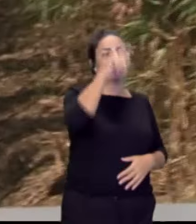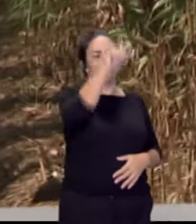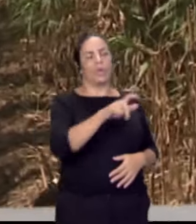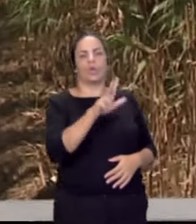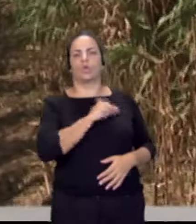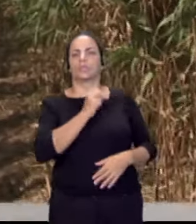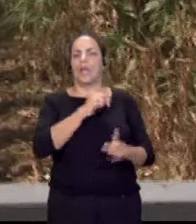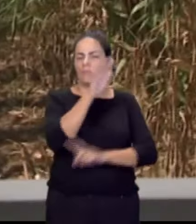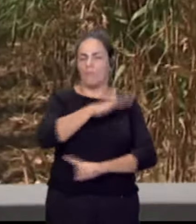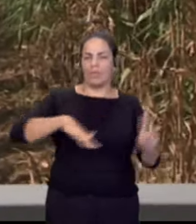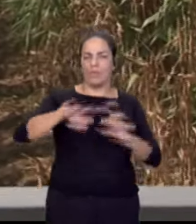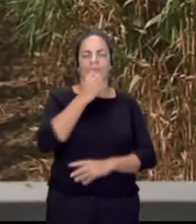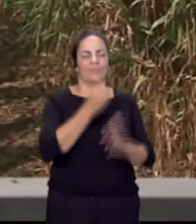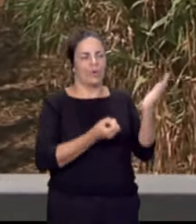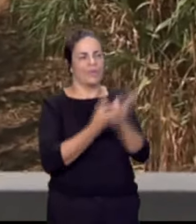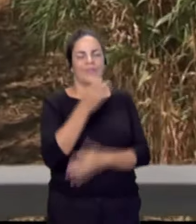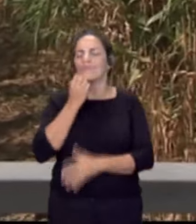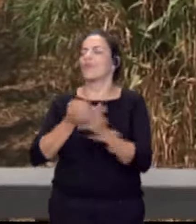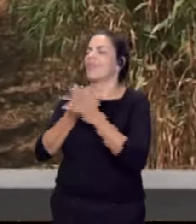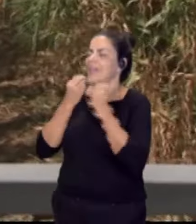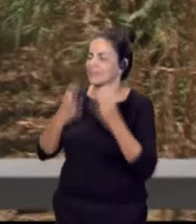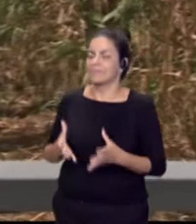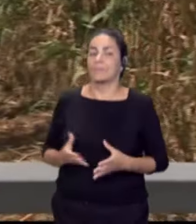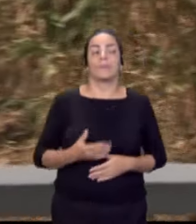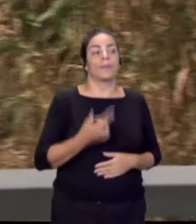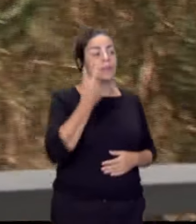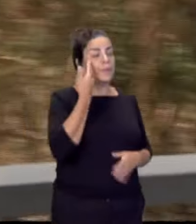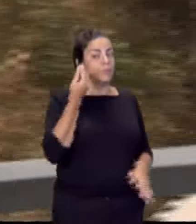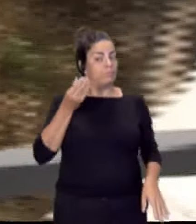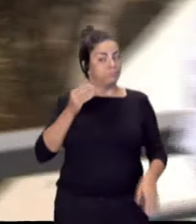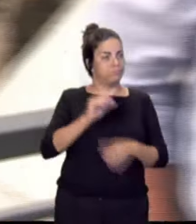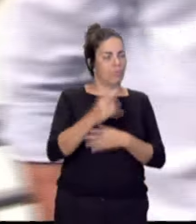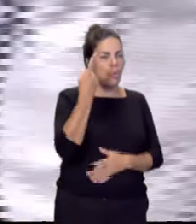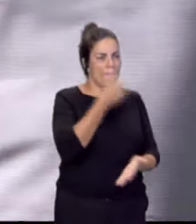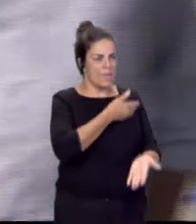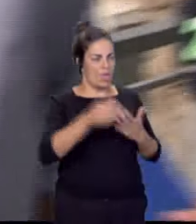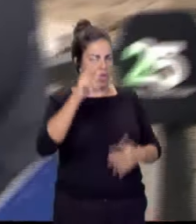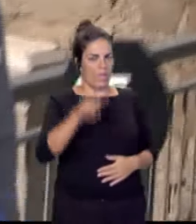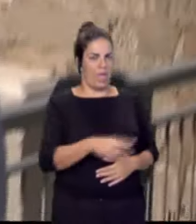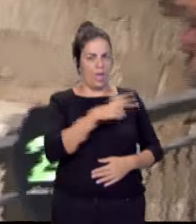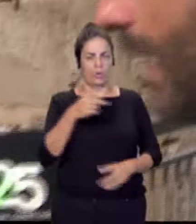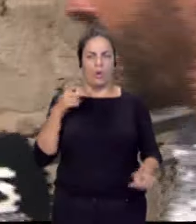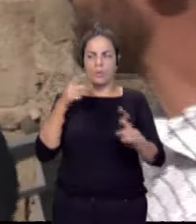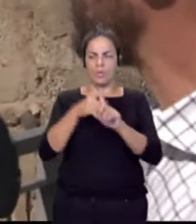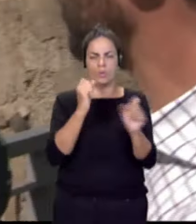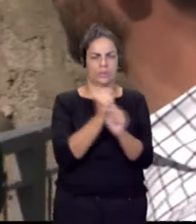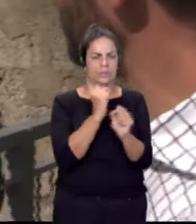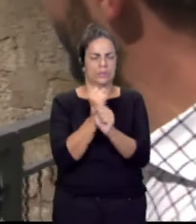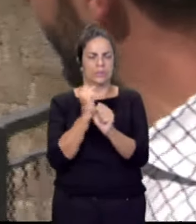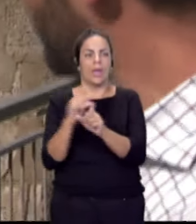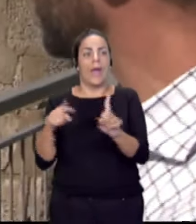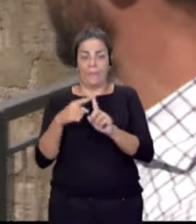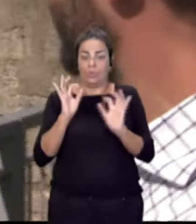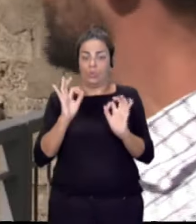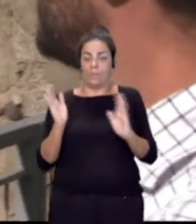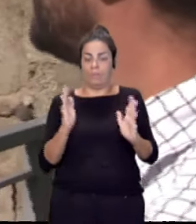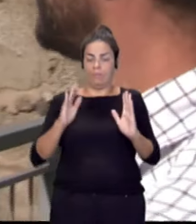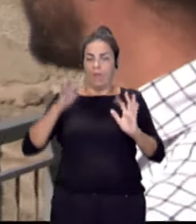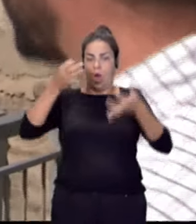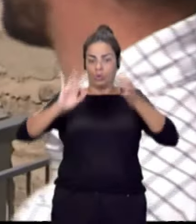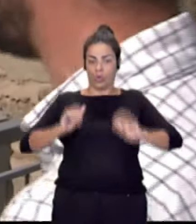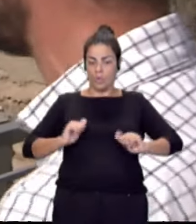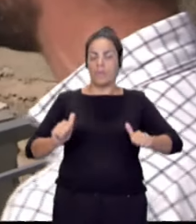días. Buenos días, ¿qué tal? ¿Cómo estamos? Bueno, una inversión de 1 millón de euros para hacer los trabajos, además empezando el otoño, para que cuando lleguen esas